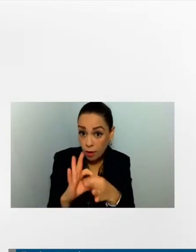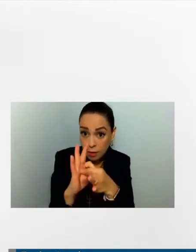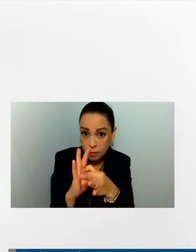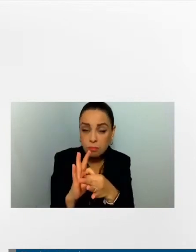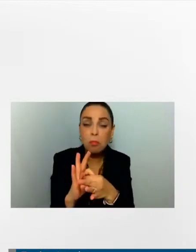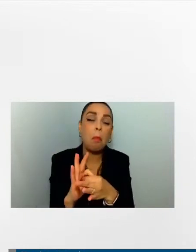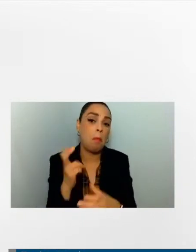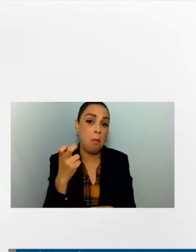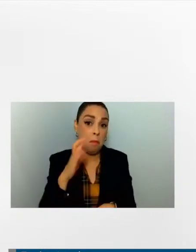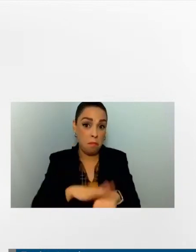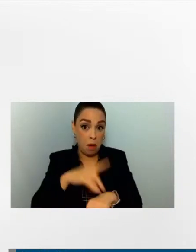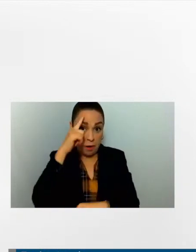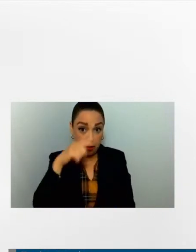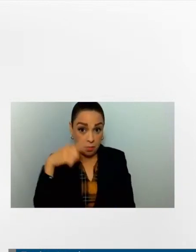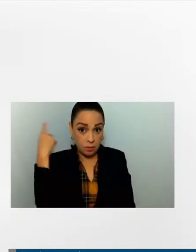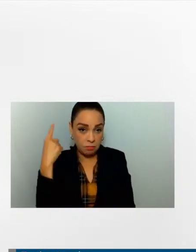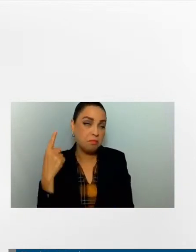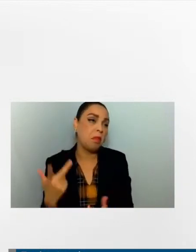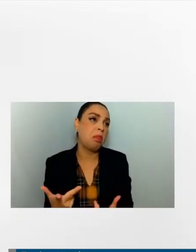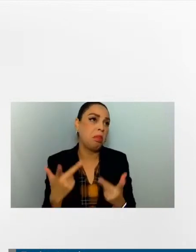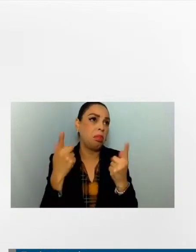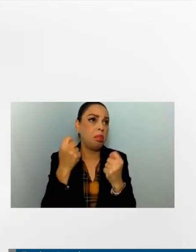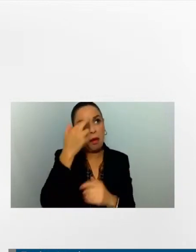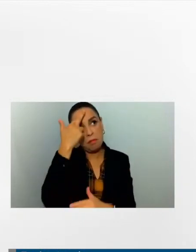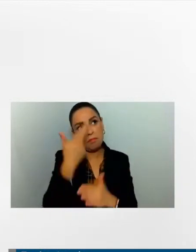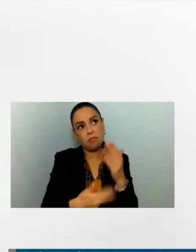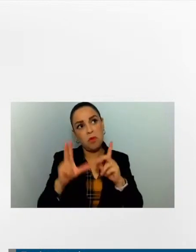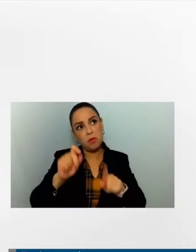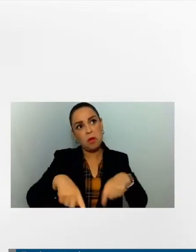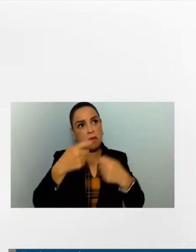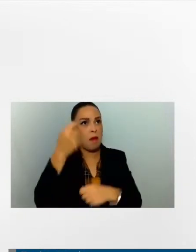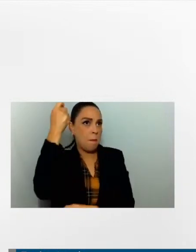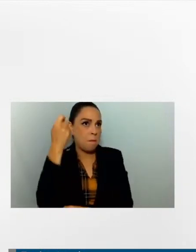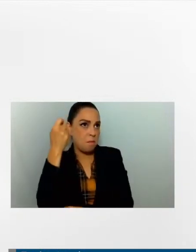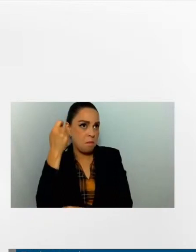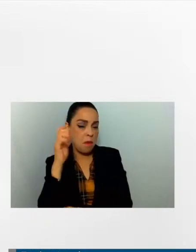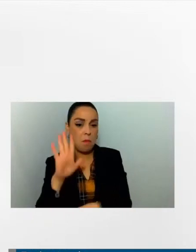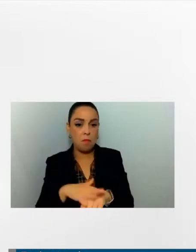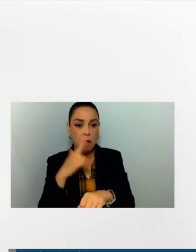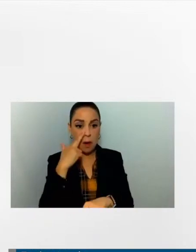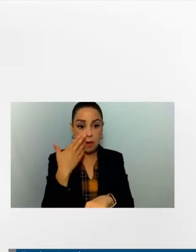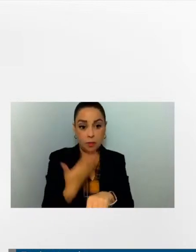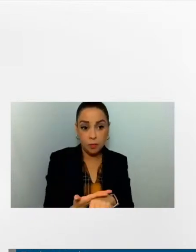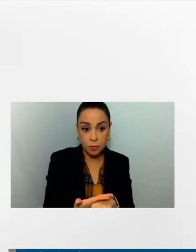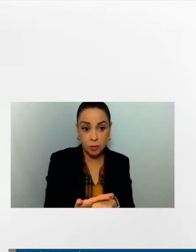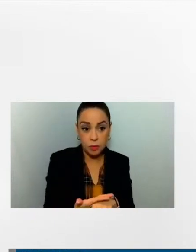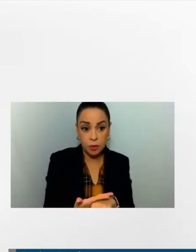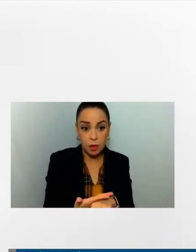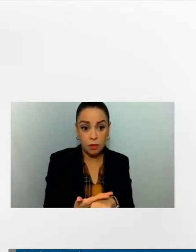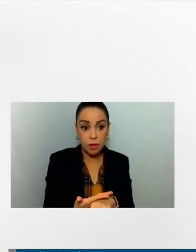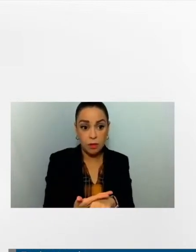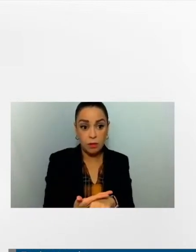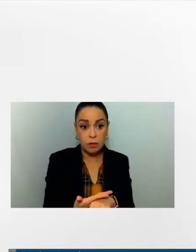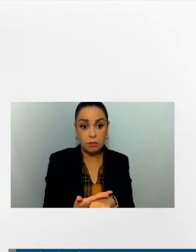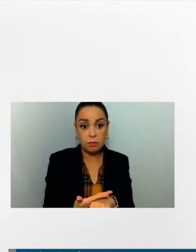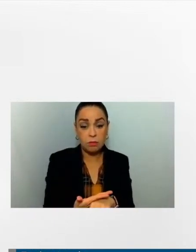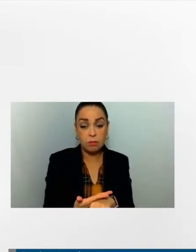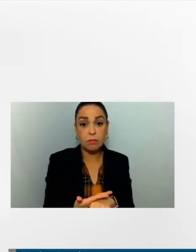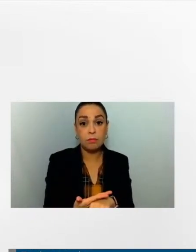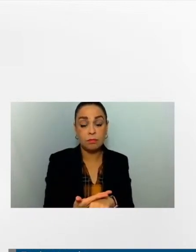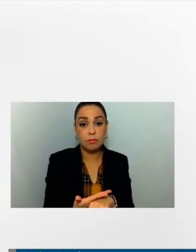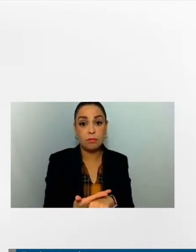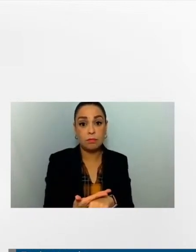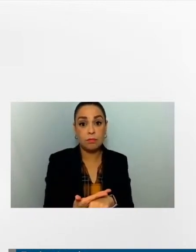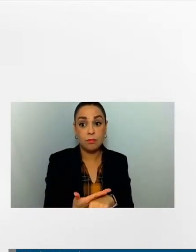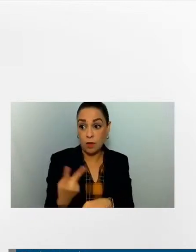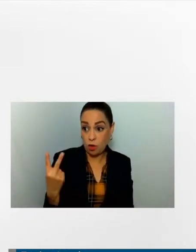fácil incumplir esa obligación de alimentos versus si la responsabilidad parental es compartida y por lo